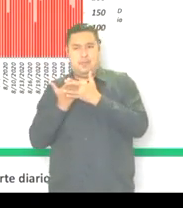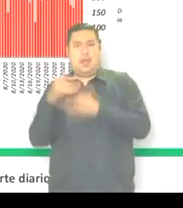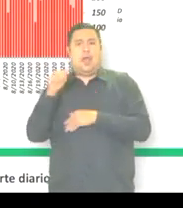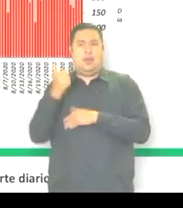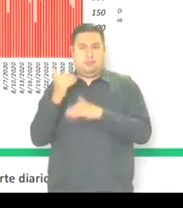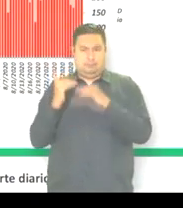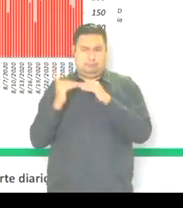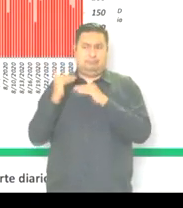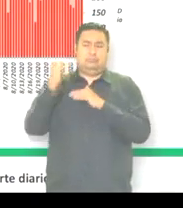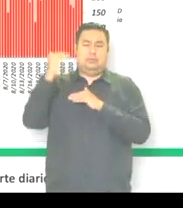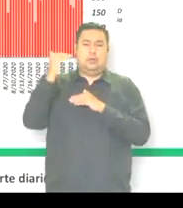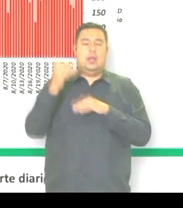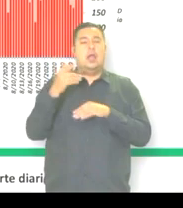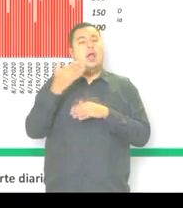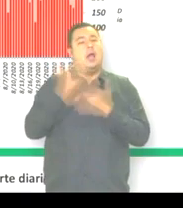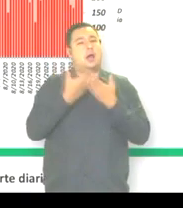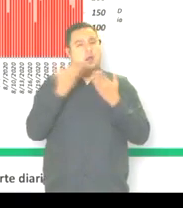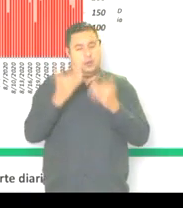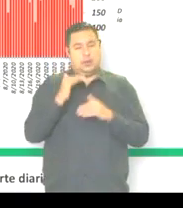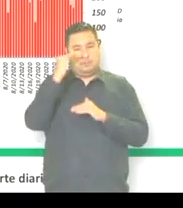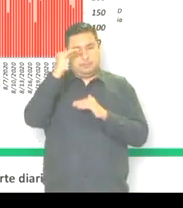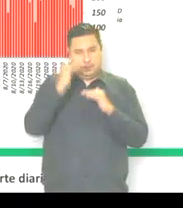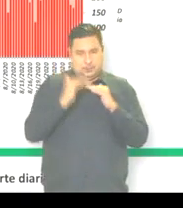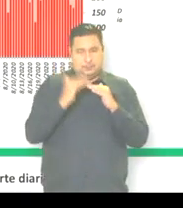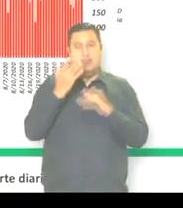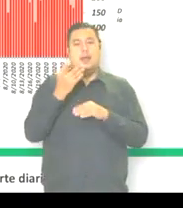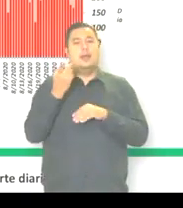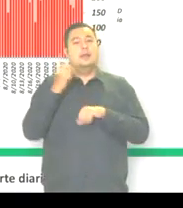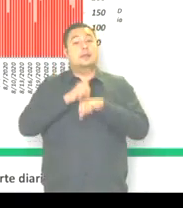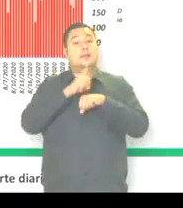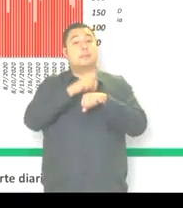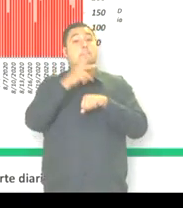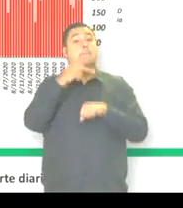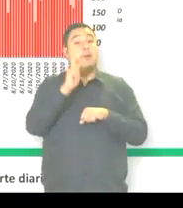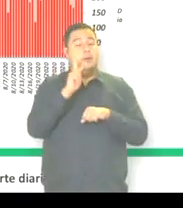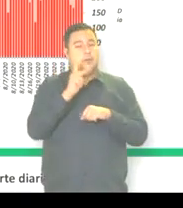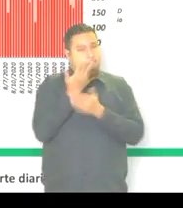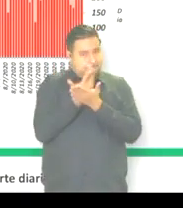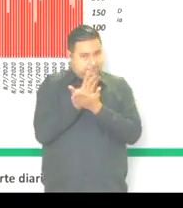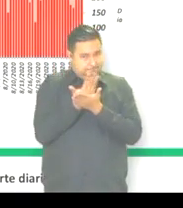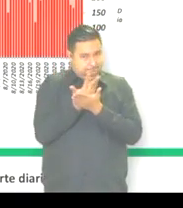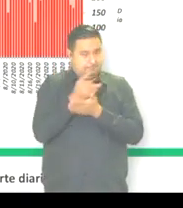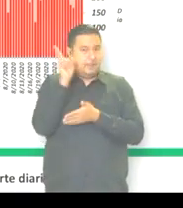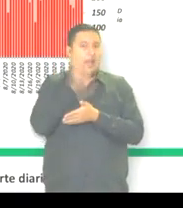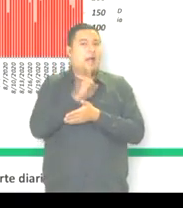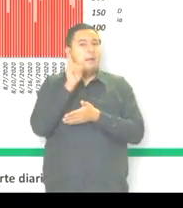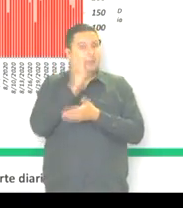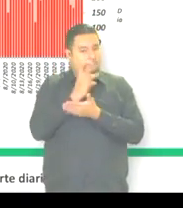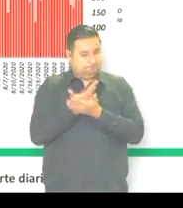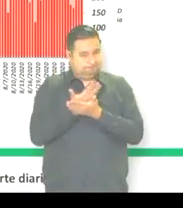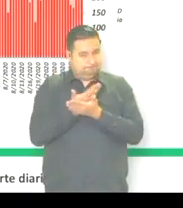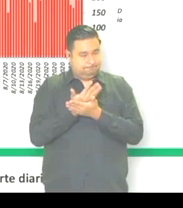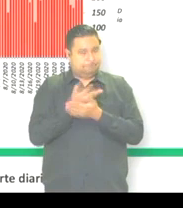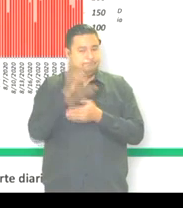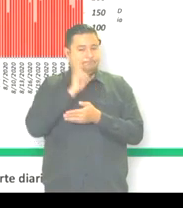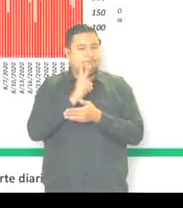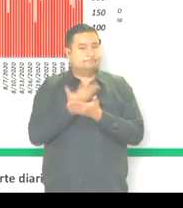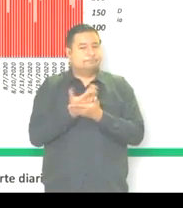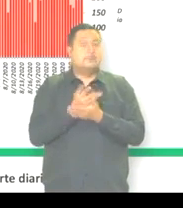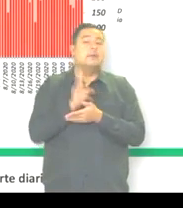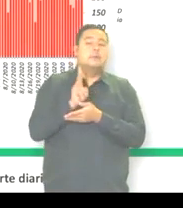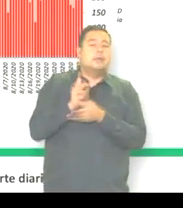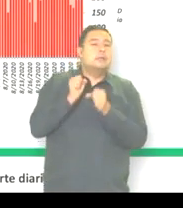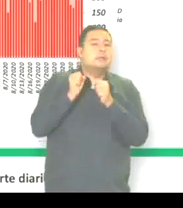agosto. Seguimos reportando todo lo que va sucediendo todos los días, pero tenemos que esperar más días todavía para determinar